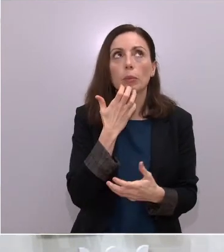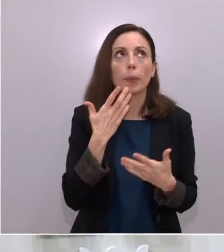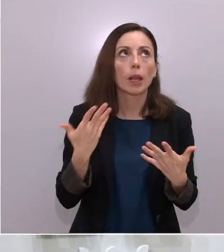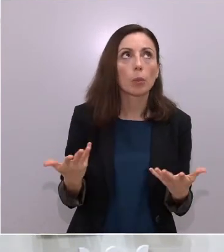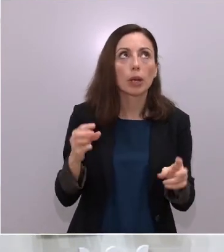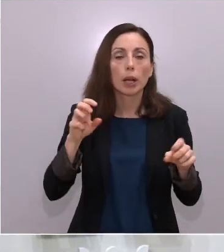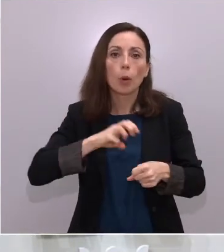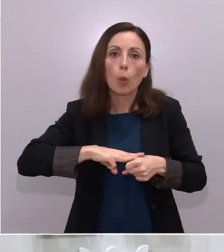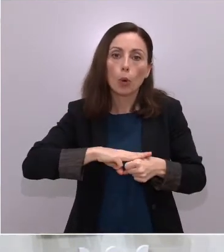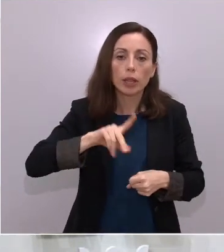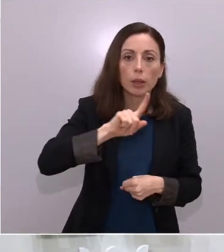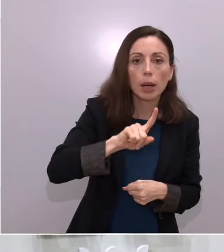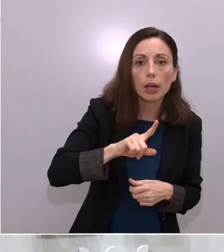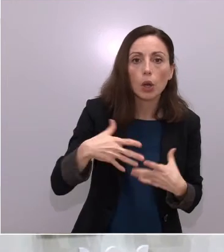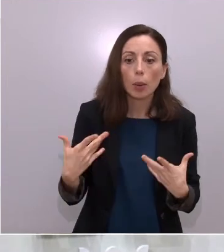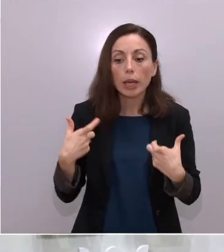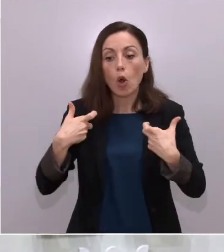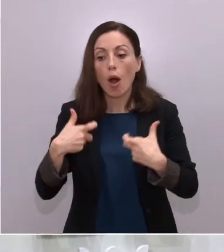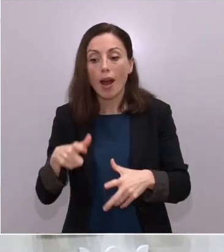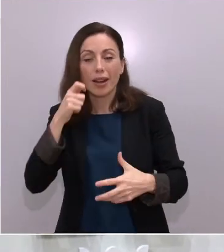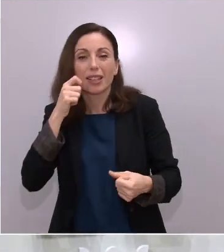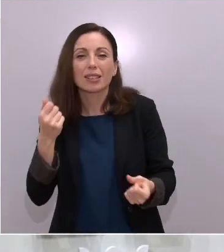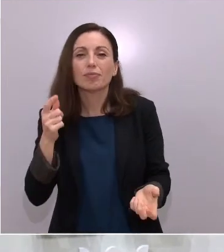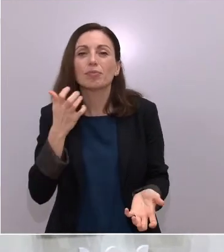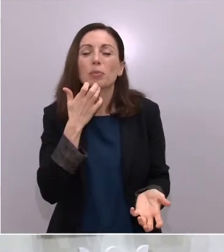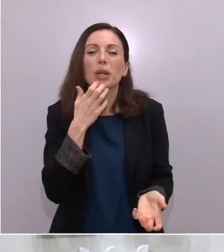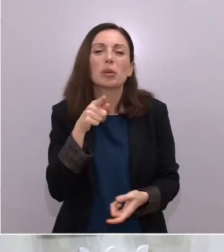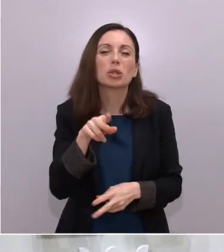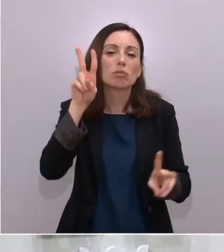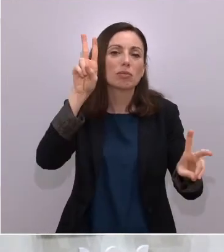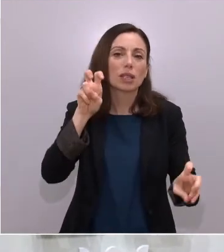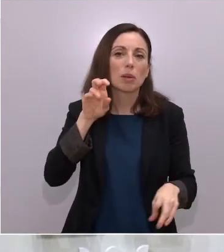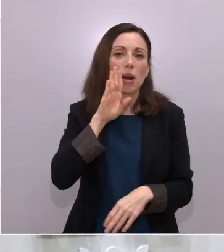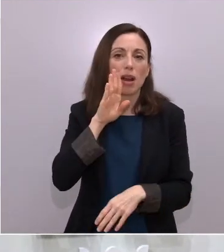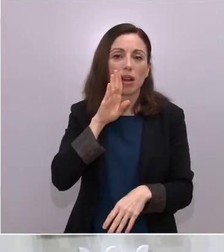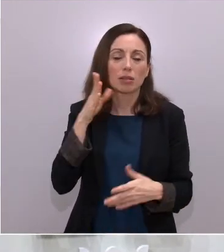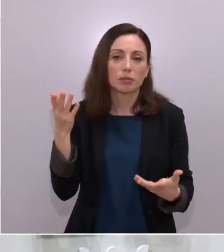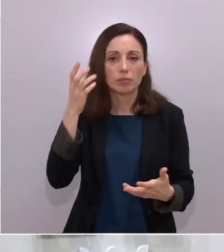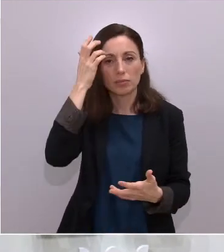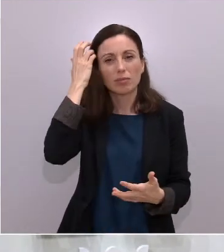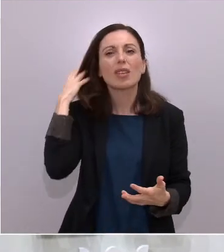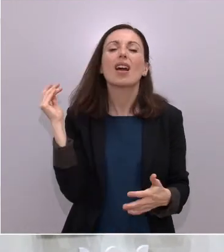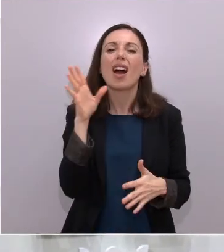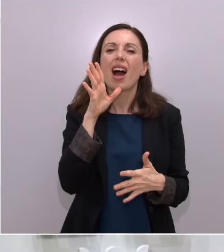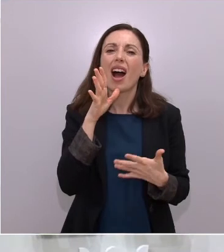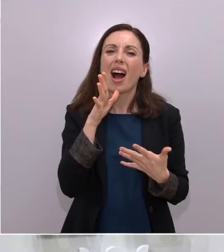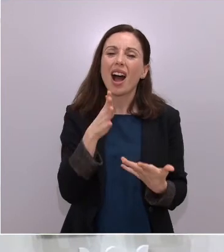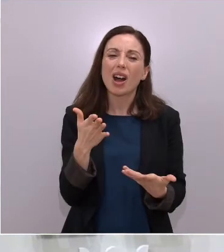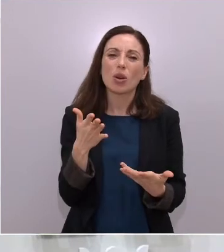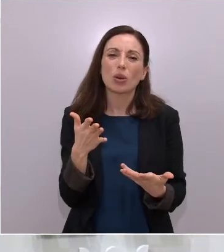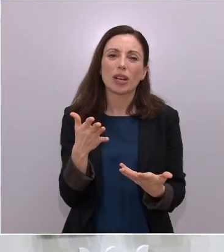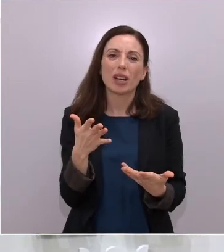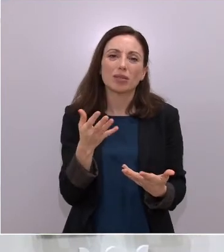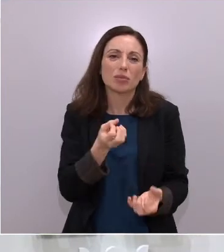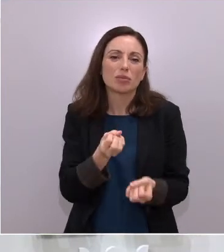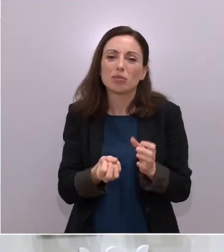nivel municipal y sí quizás de las áreas de salud, por ejemplo. Pero como digo, estas son cuestiones que no es el momento de poder